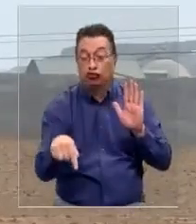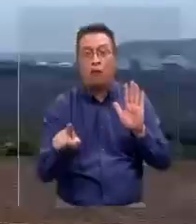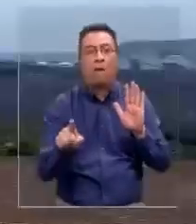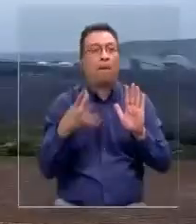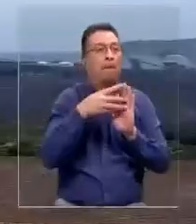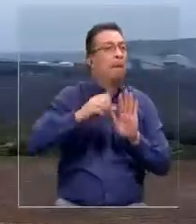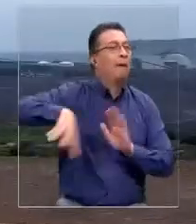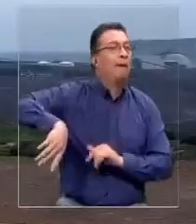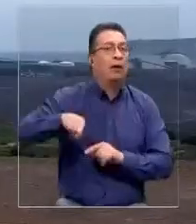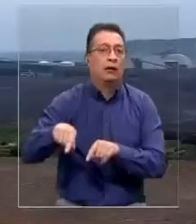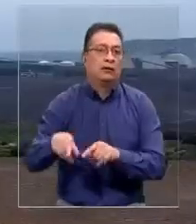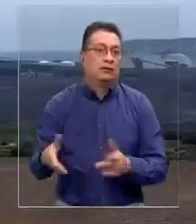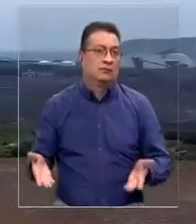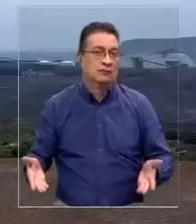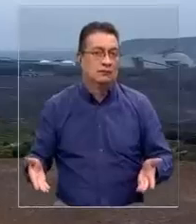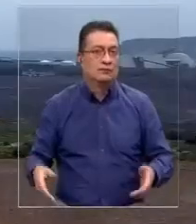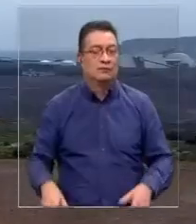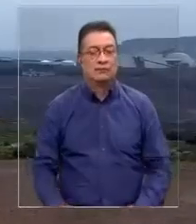aplica.